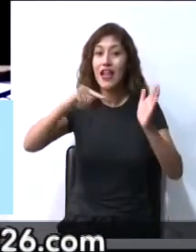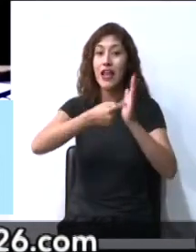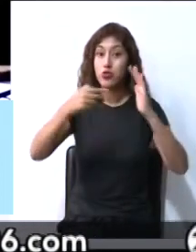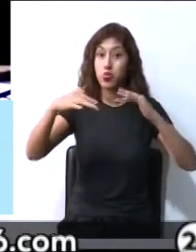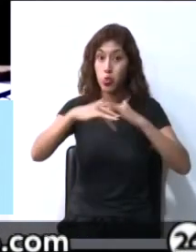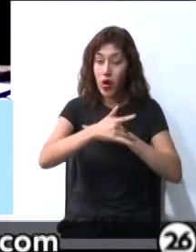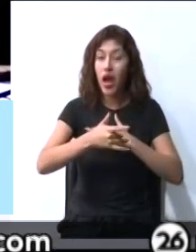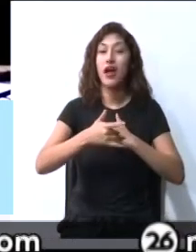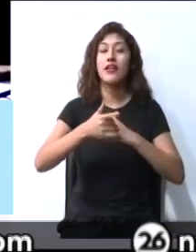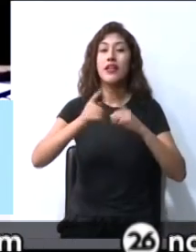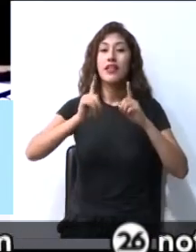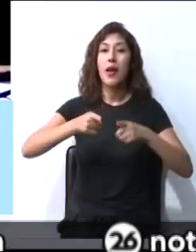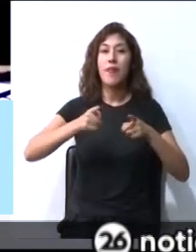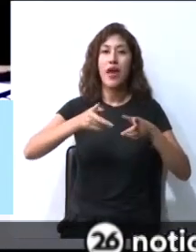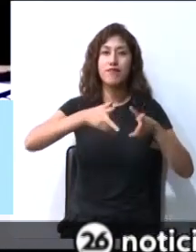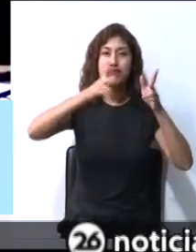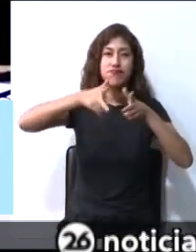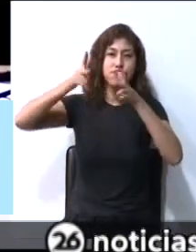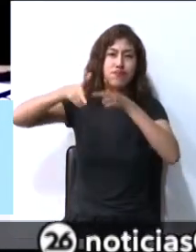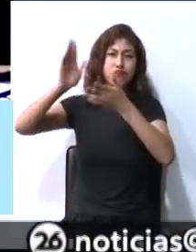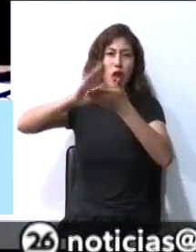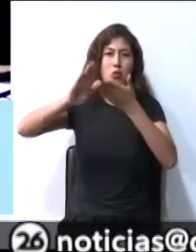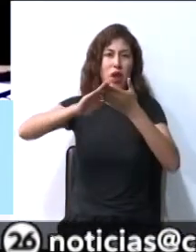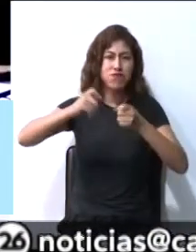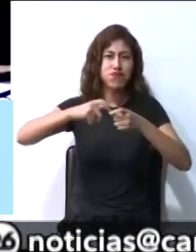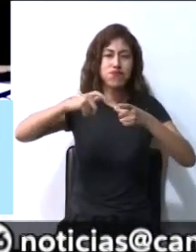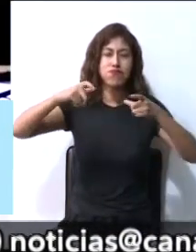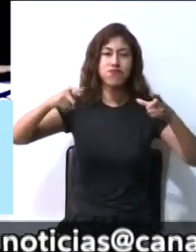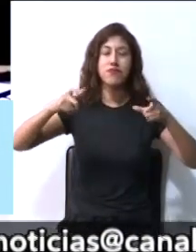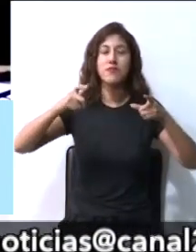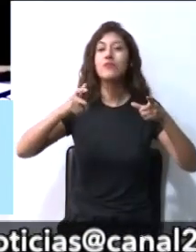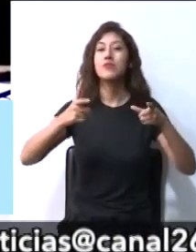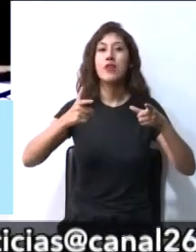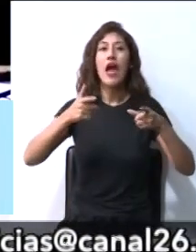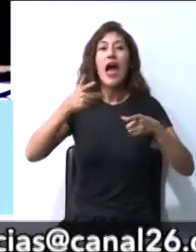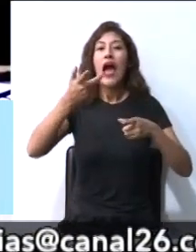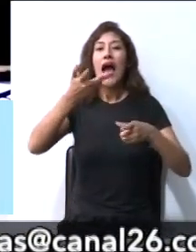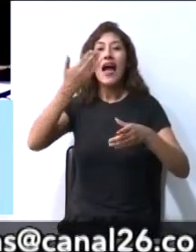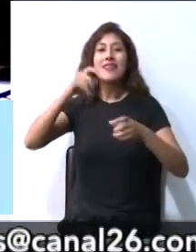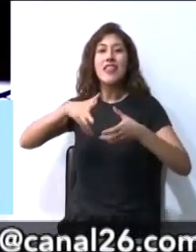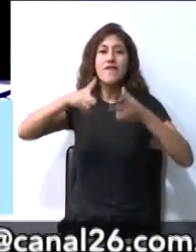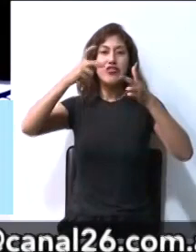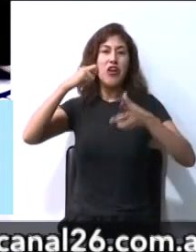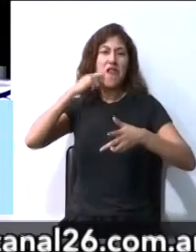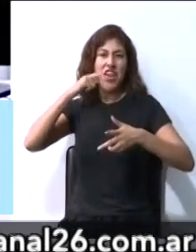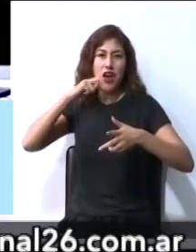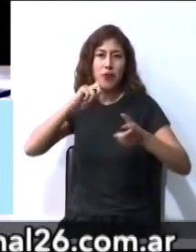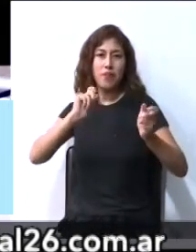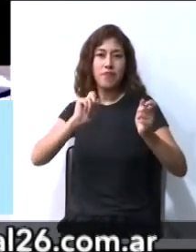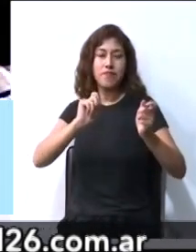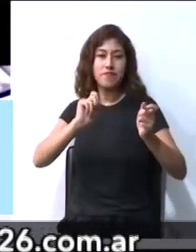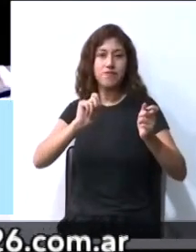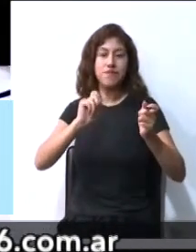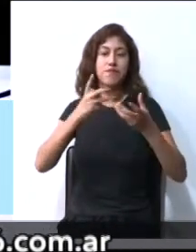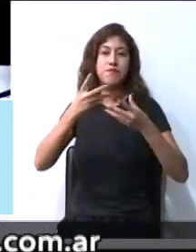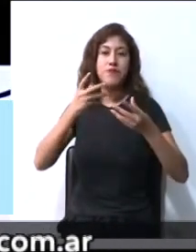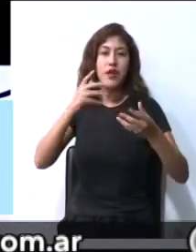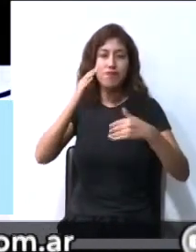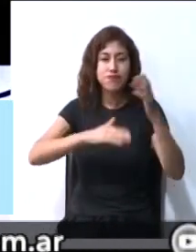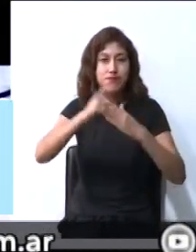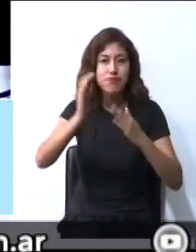en infraestructura, inauguramos comisarías, modernizamos las que ya estaban y construimos los centros de monitoreo.